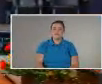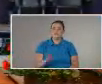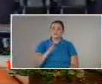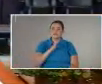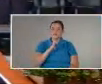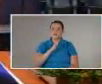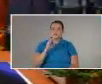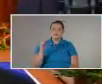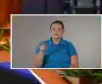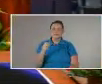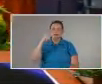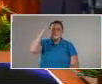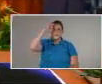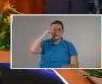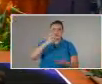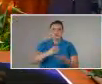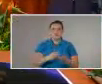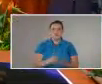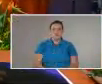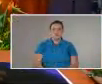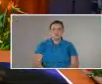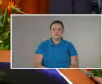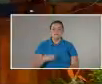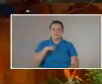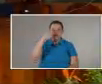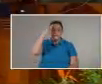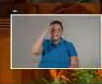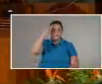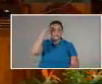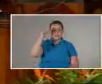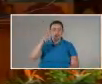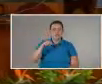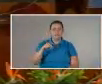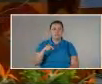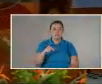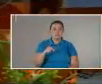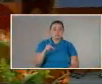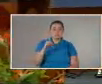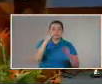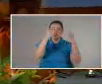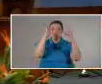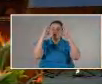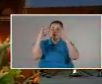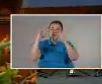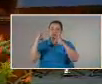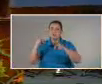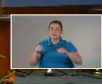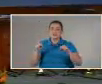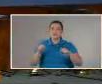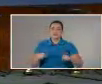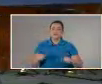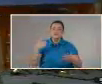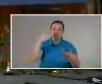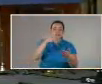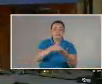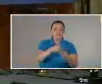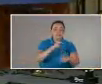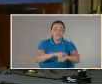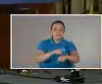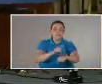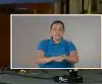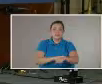Tenemos que creerlo, hermano. Y yo sé que este mensaje puede llegar a tiempo, afuera de tiempo.